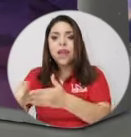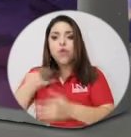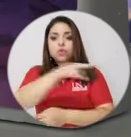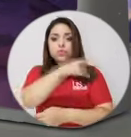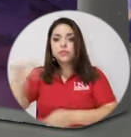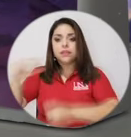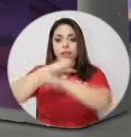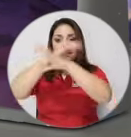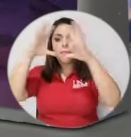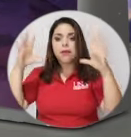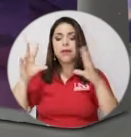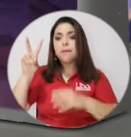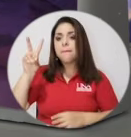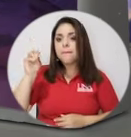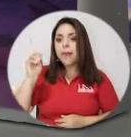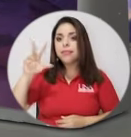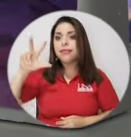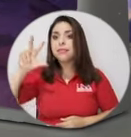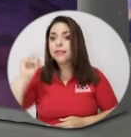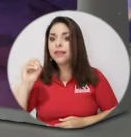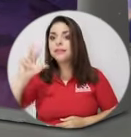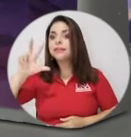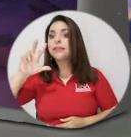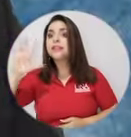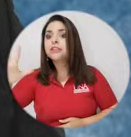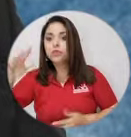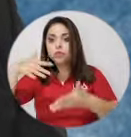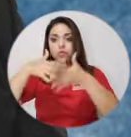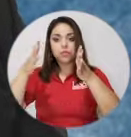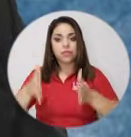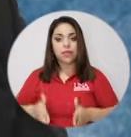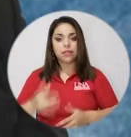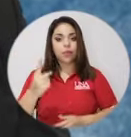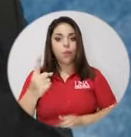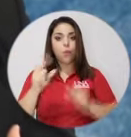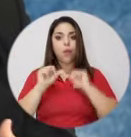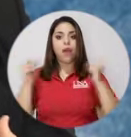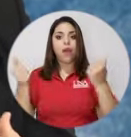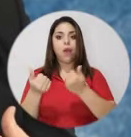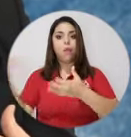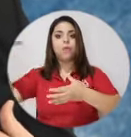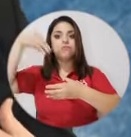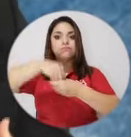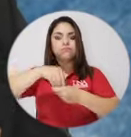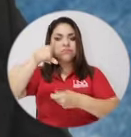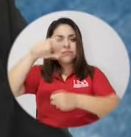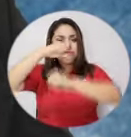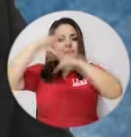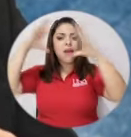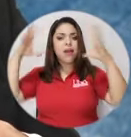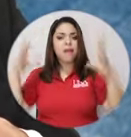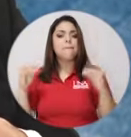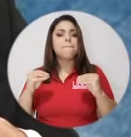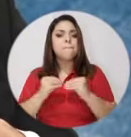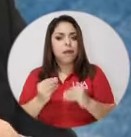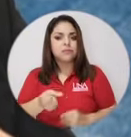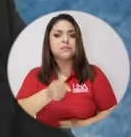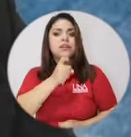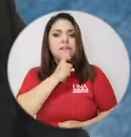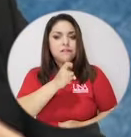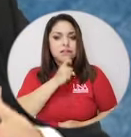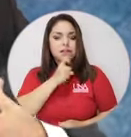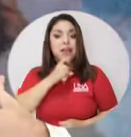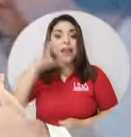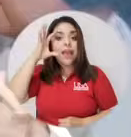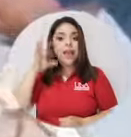niños en un aula. Imagínense cuánto más difícil puede ser ese proceso. Entonces, yo creo que también esto debe